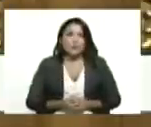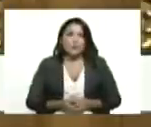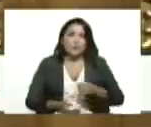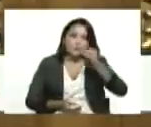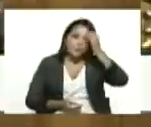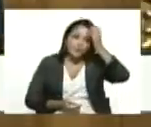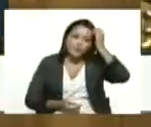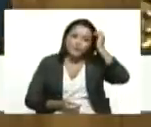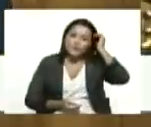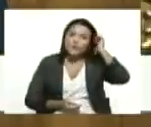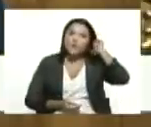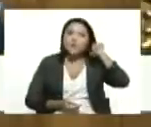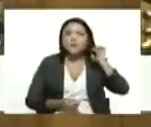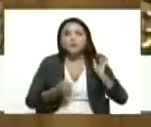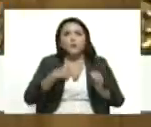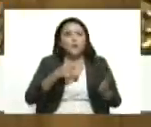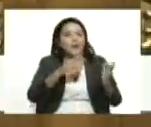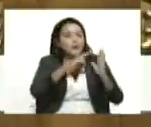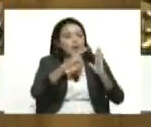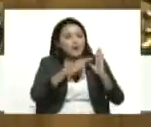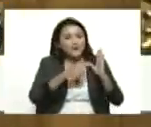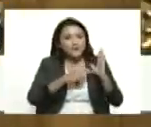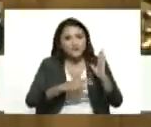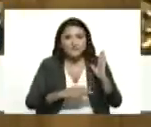Voy a leer esto y luego leo la ley,